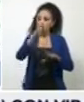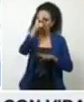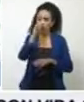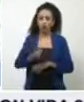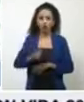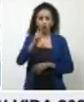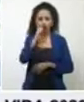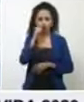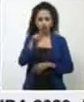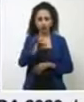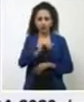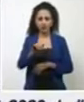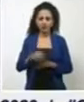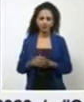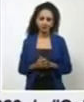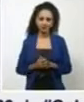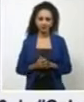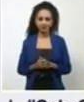Durán. Adelante.